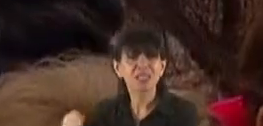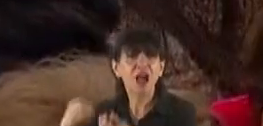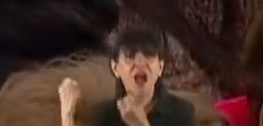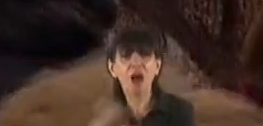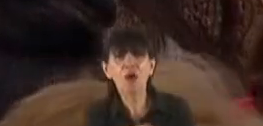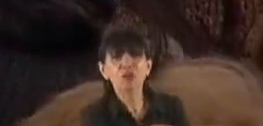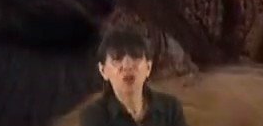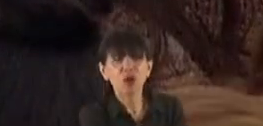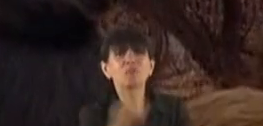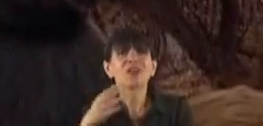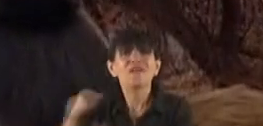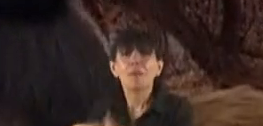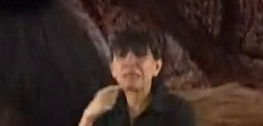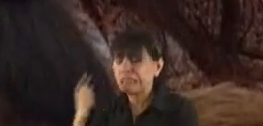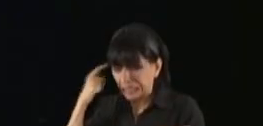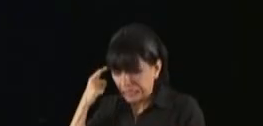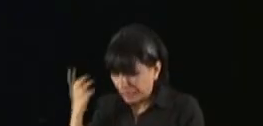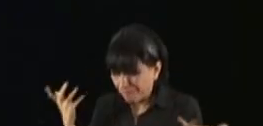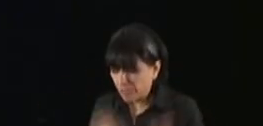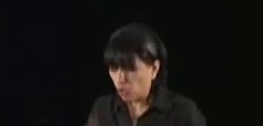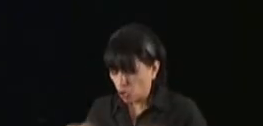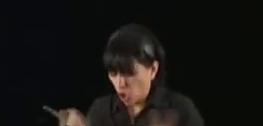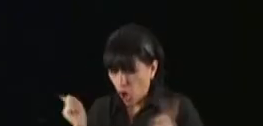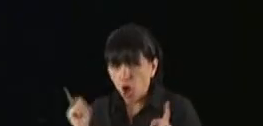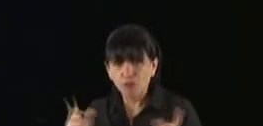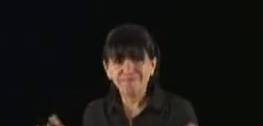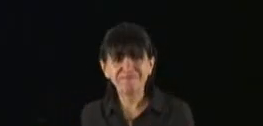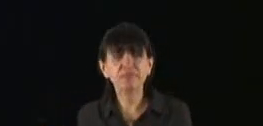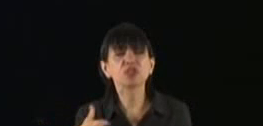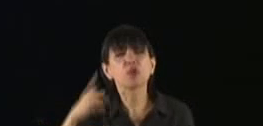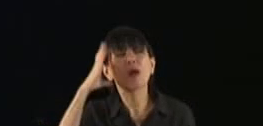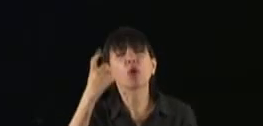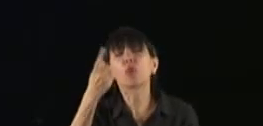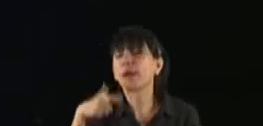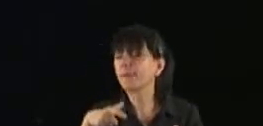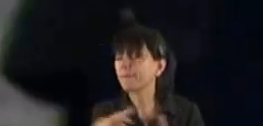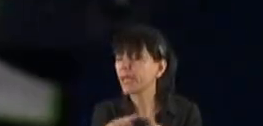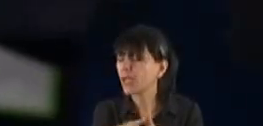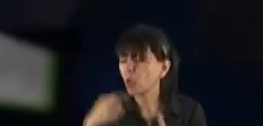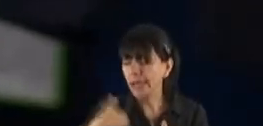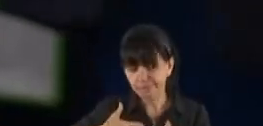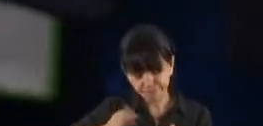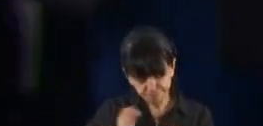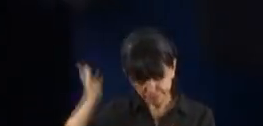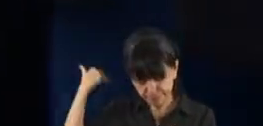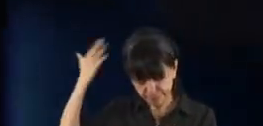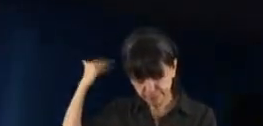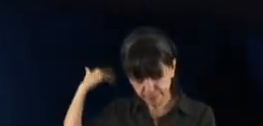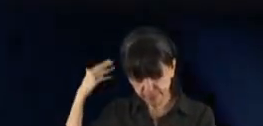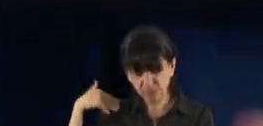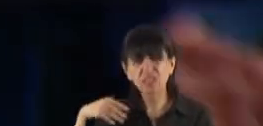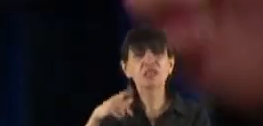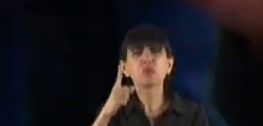en un acto de negación. Recuerdo una película argentina de hace unos años atrás, de María Luisa Bember, creo que